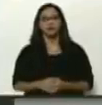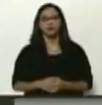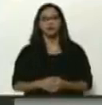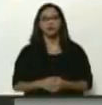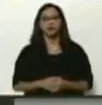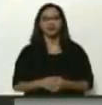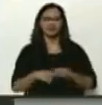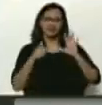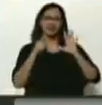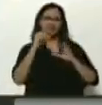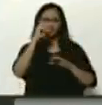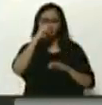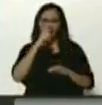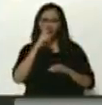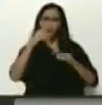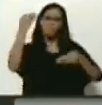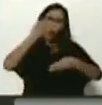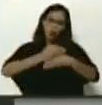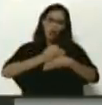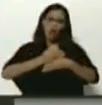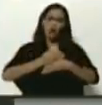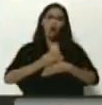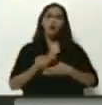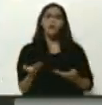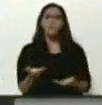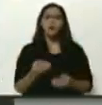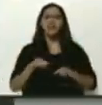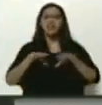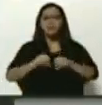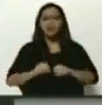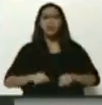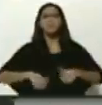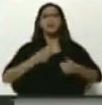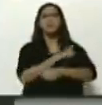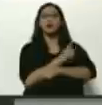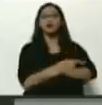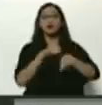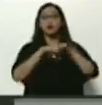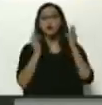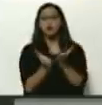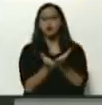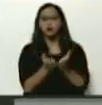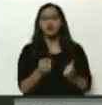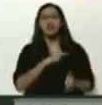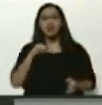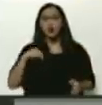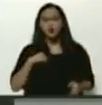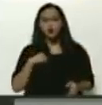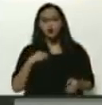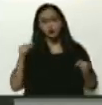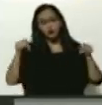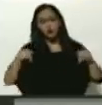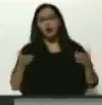60 años y más bloqueado por el imperio más poderoso del mundo. Y aquí estamos nosotros, que ya llevamos, ¿cuánto? 20 años.